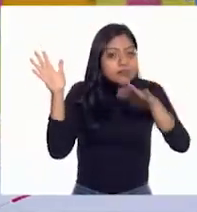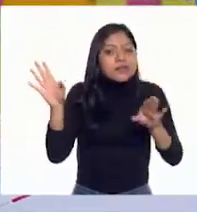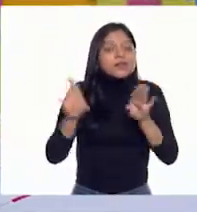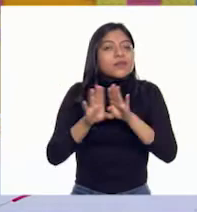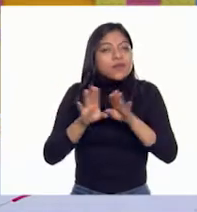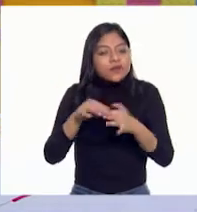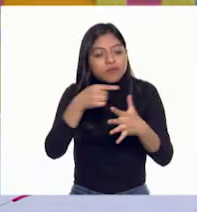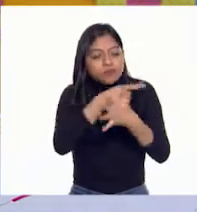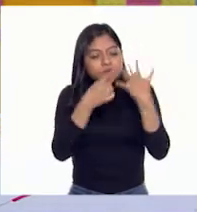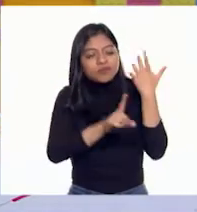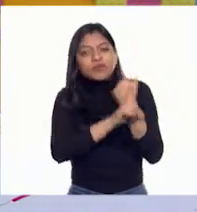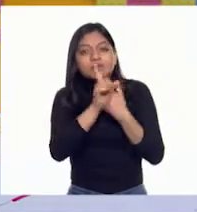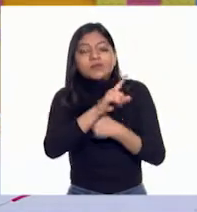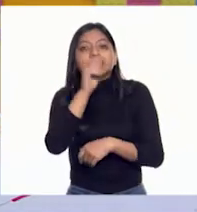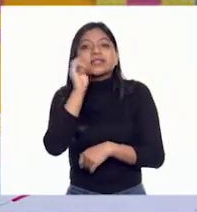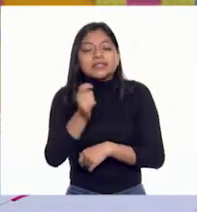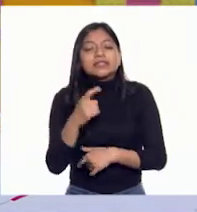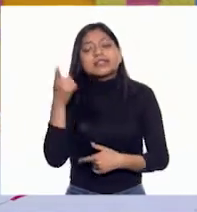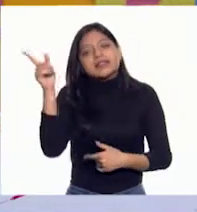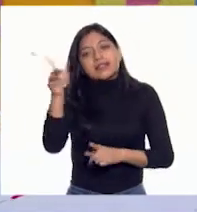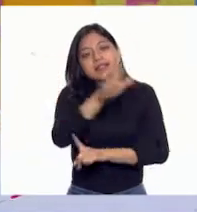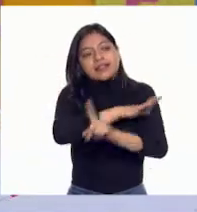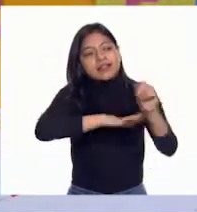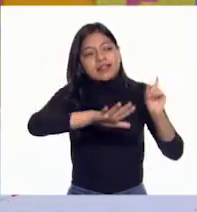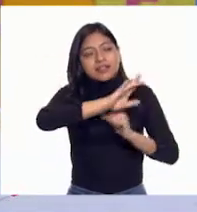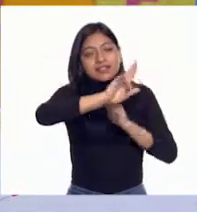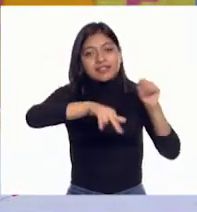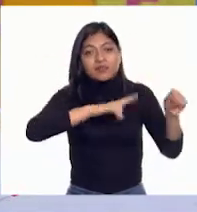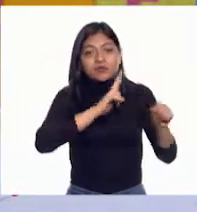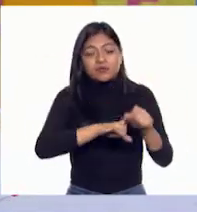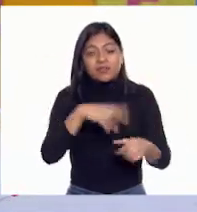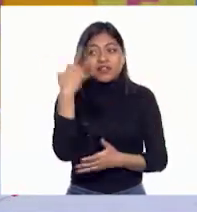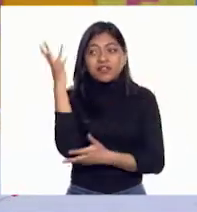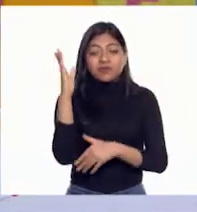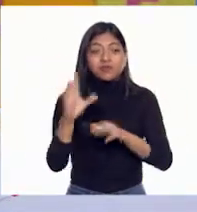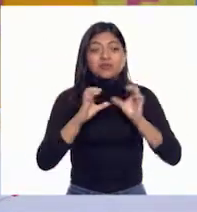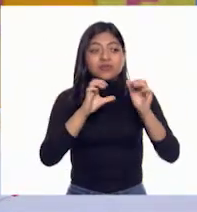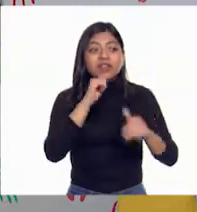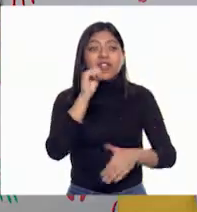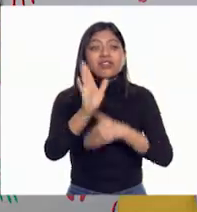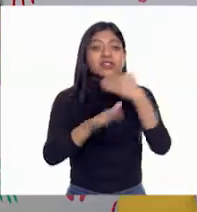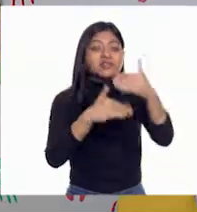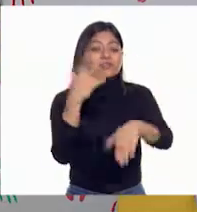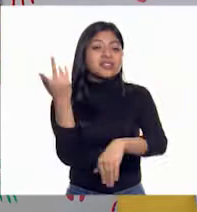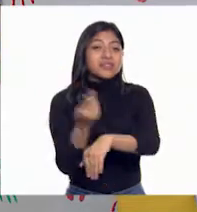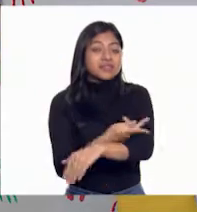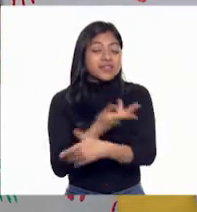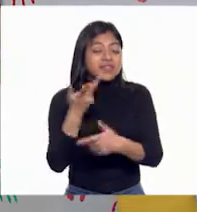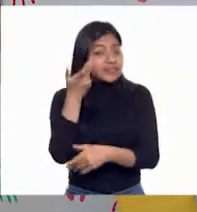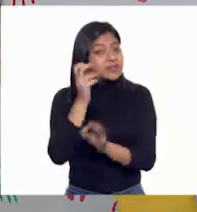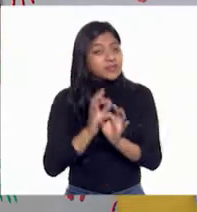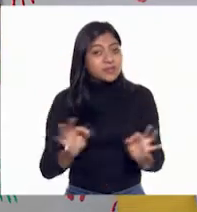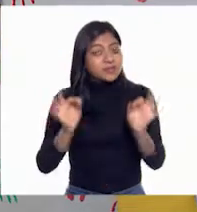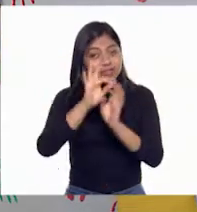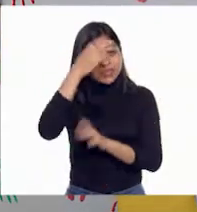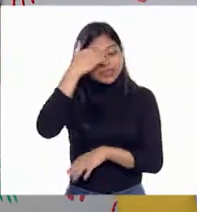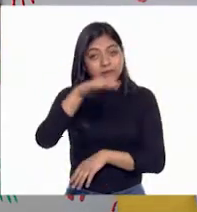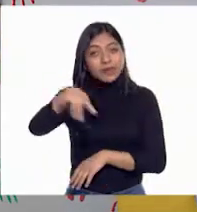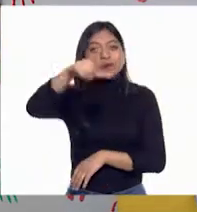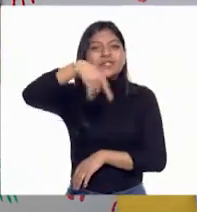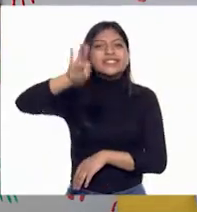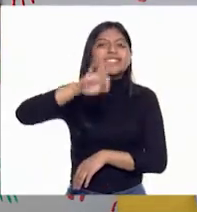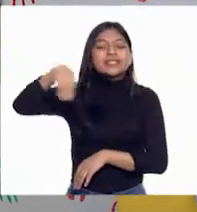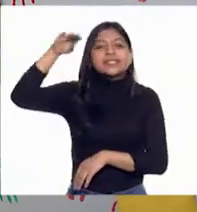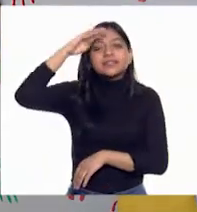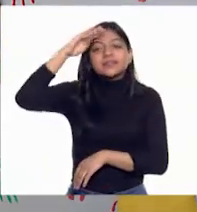los problemas que se provocan en el ambiente cuando no se cuidan los árboles? ¿Ah? Así es. Ustedes dirán que